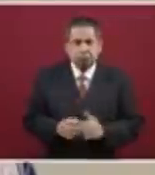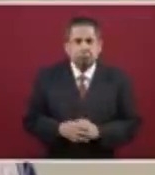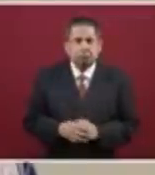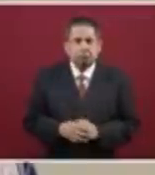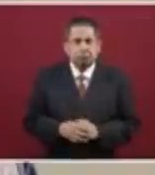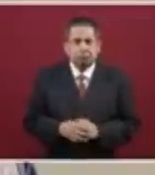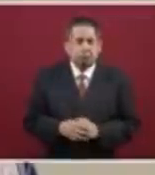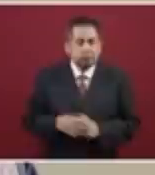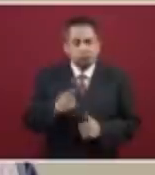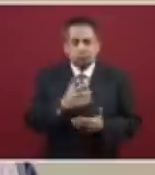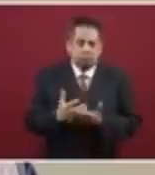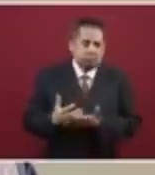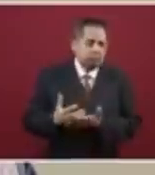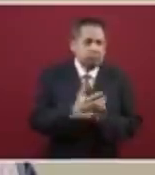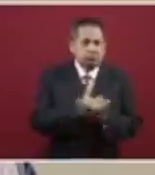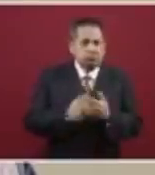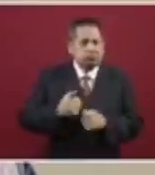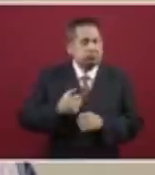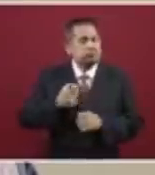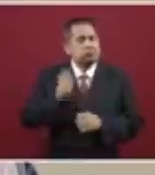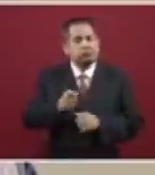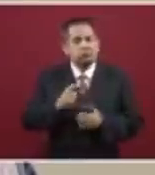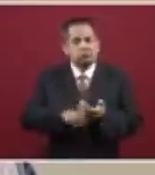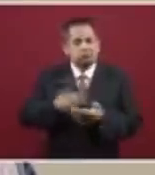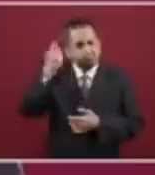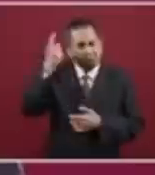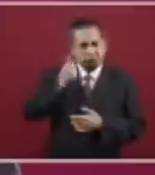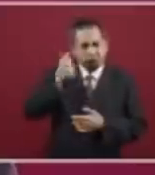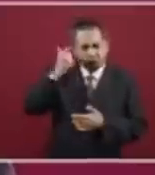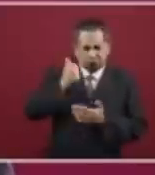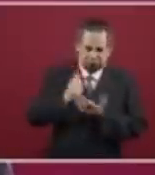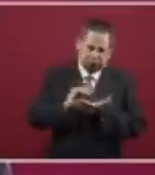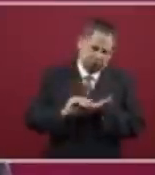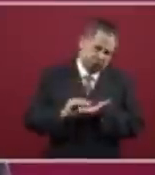eran los que tenían la pensión más alta